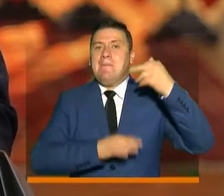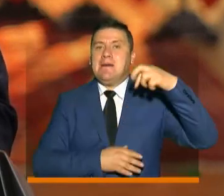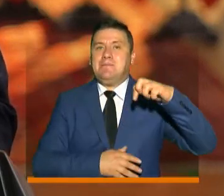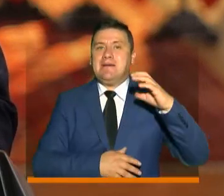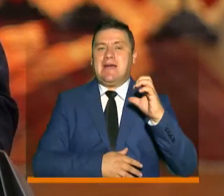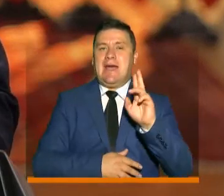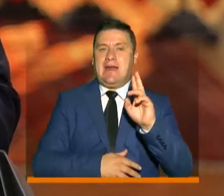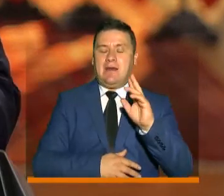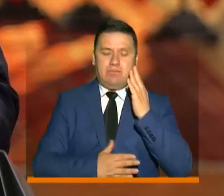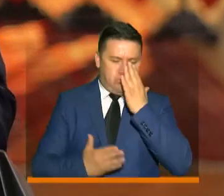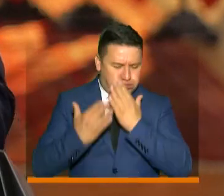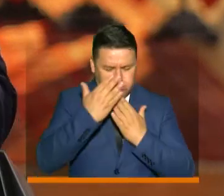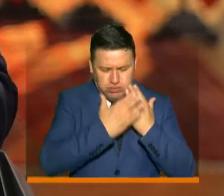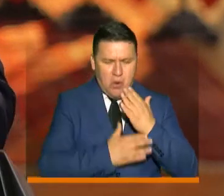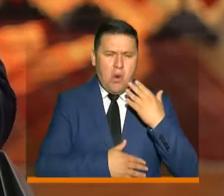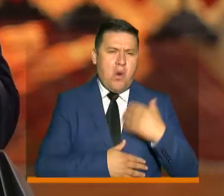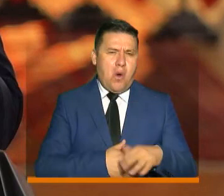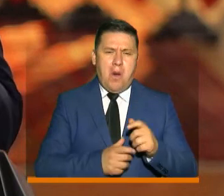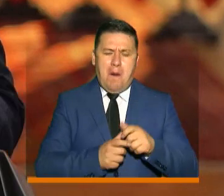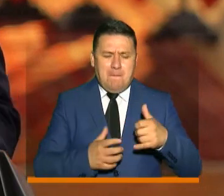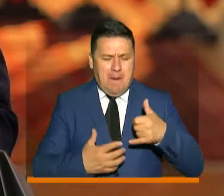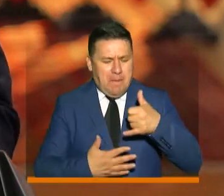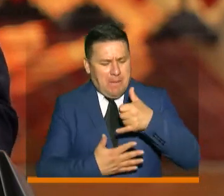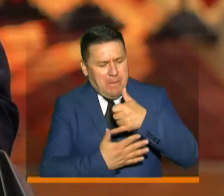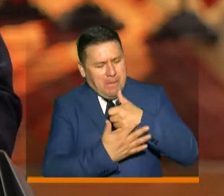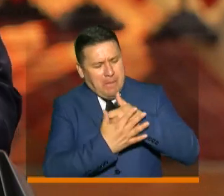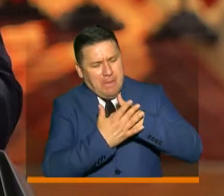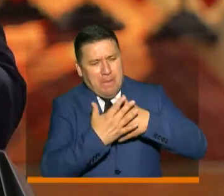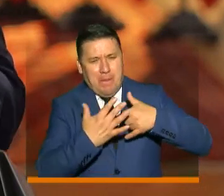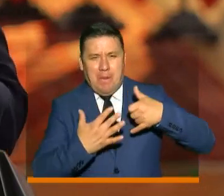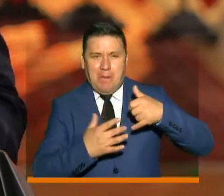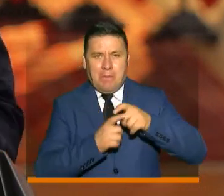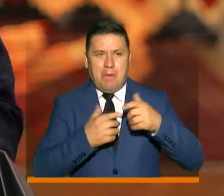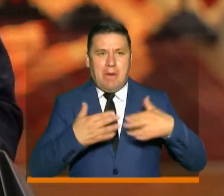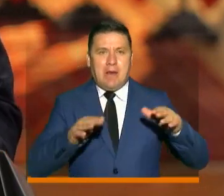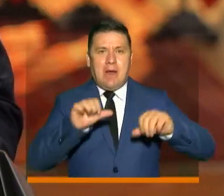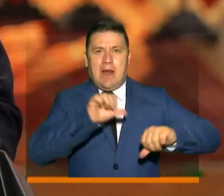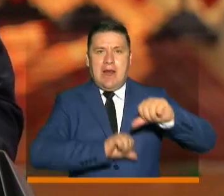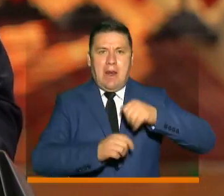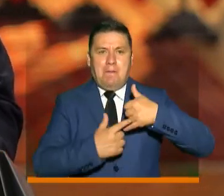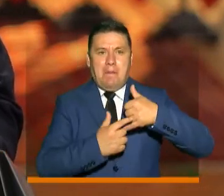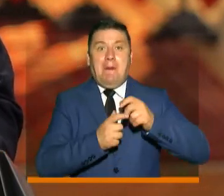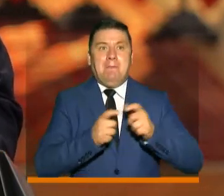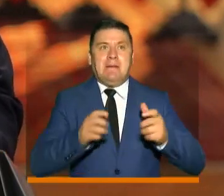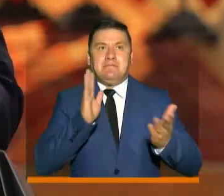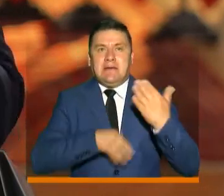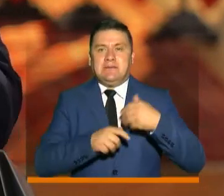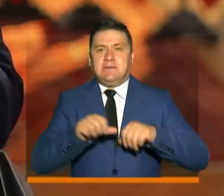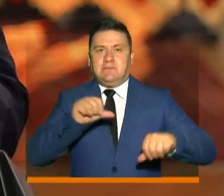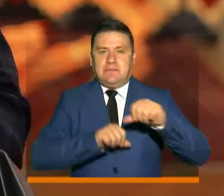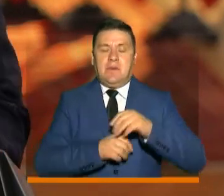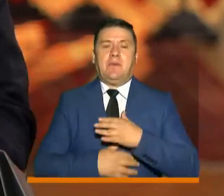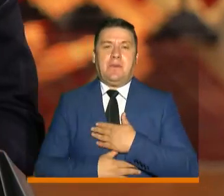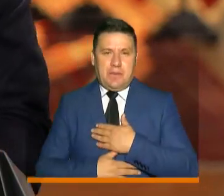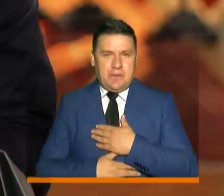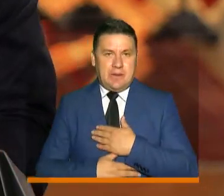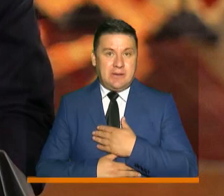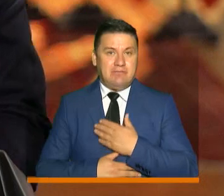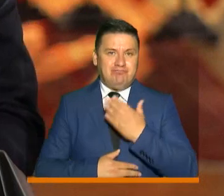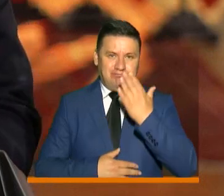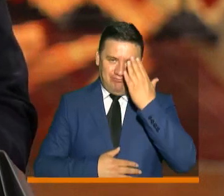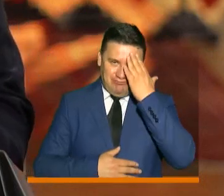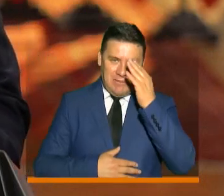realizado y hemos hecho una expansión sin precedentes en la habilitación de laboratorios por medio de corona